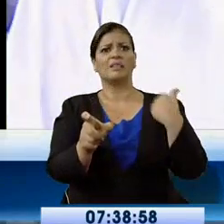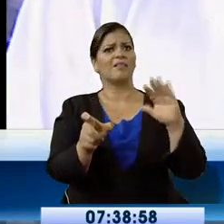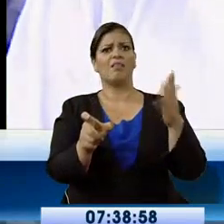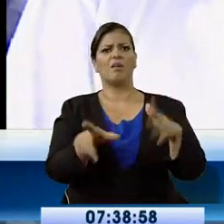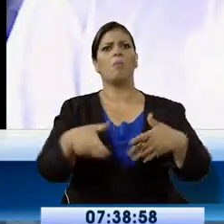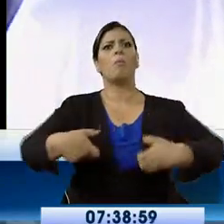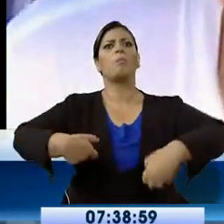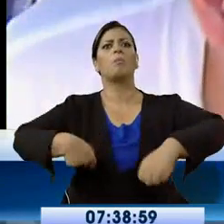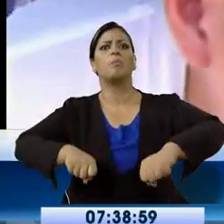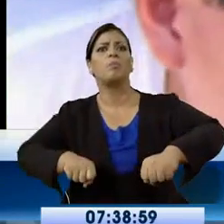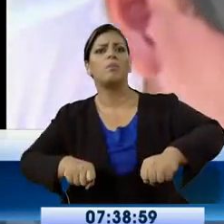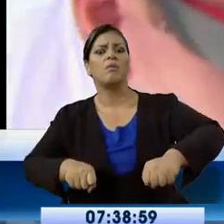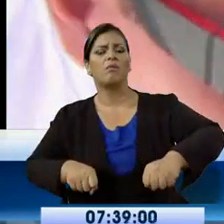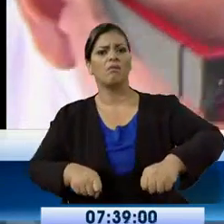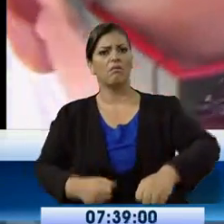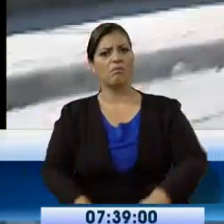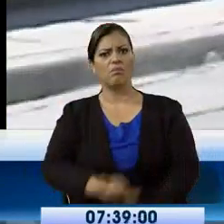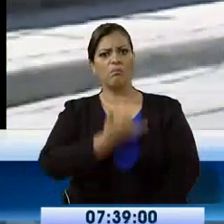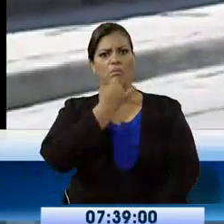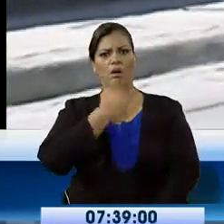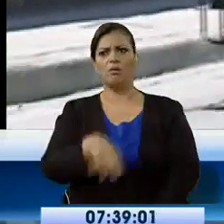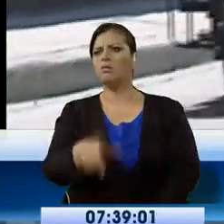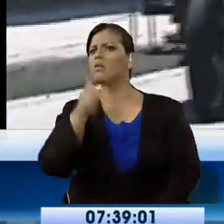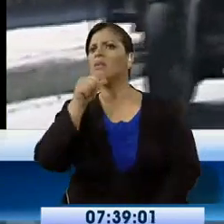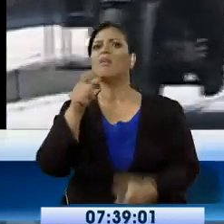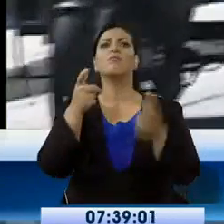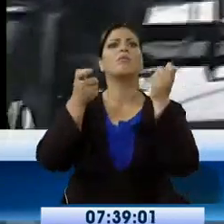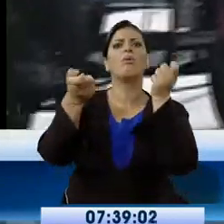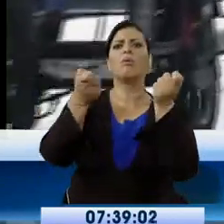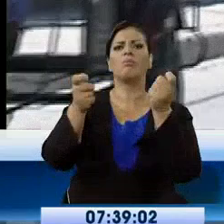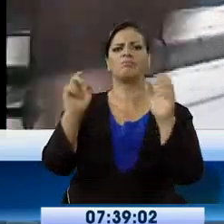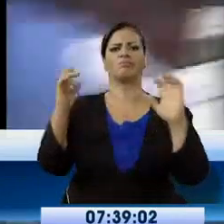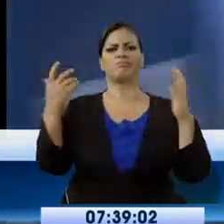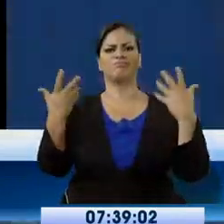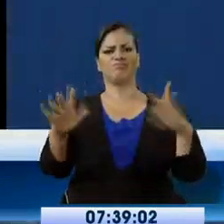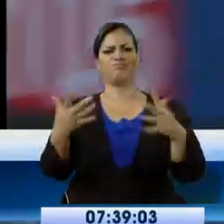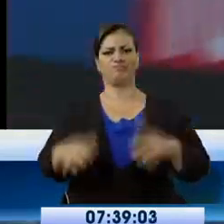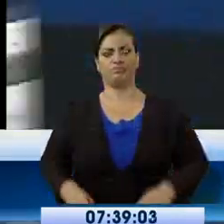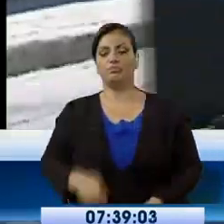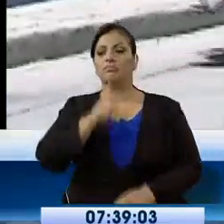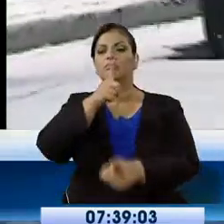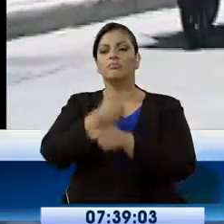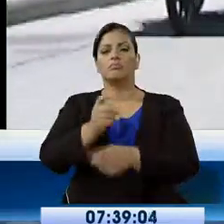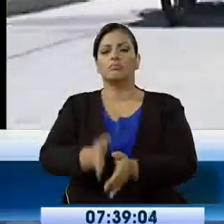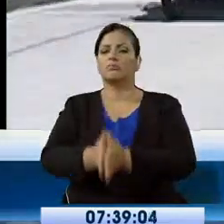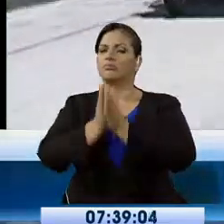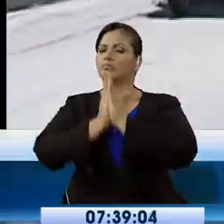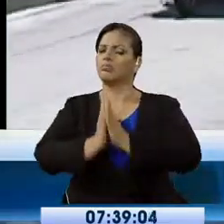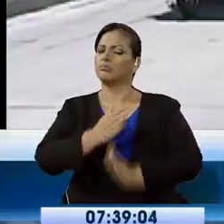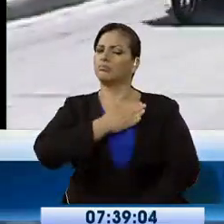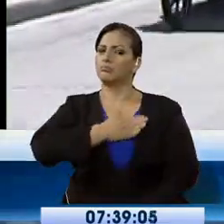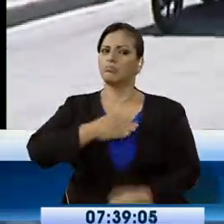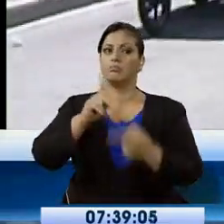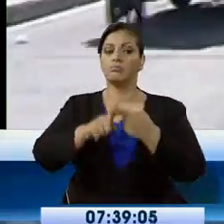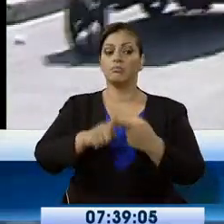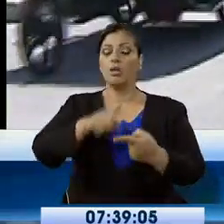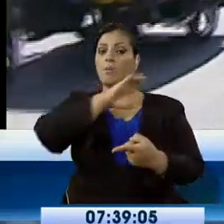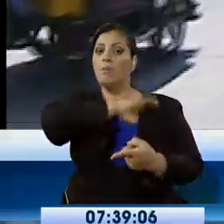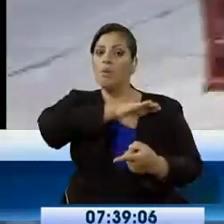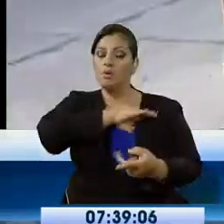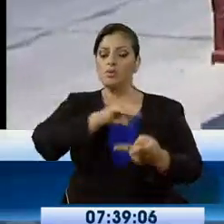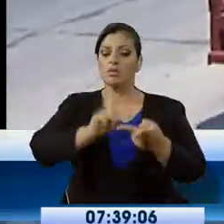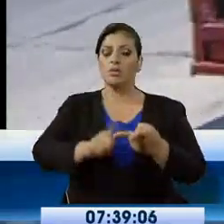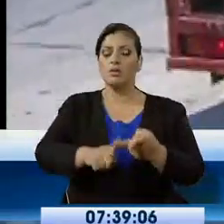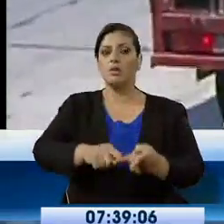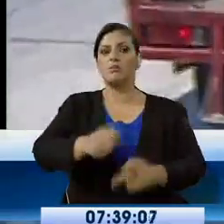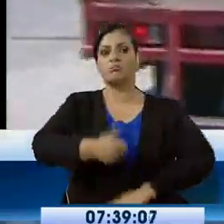Ese es el problema. Y nadie controla. Exigen por ello más custodia policial y, por extensión, al menos la presencia